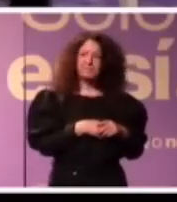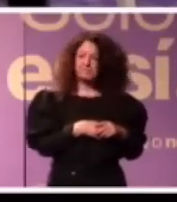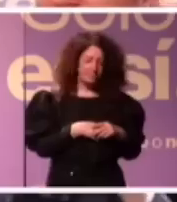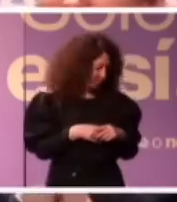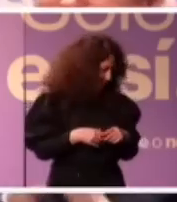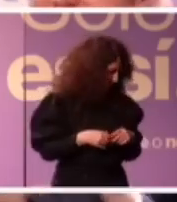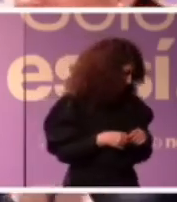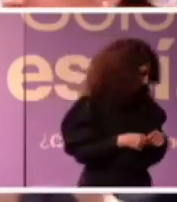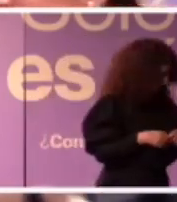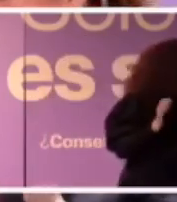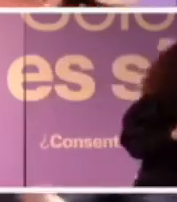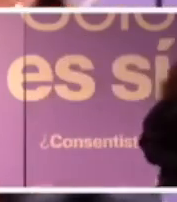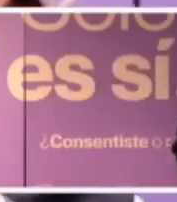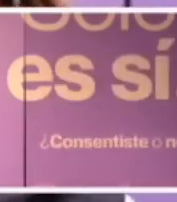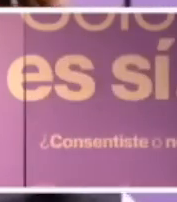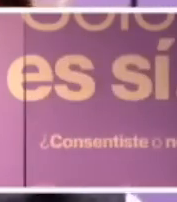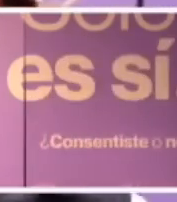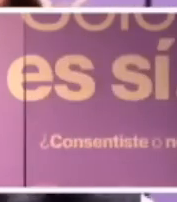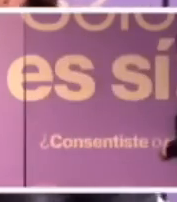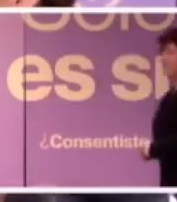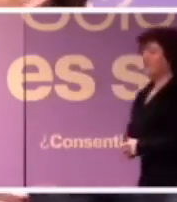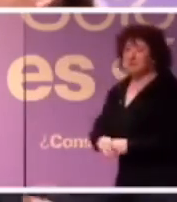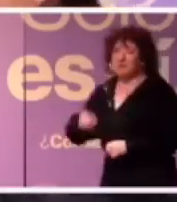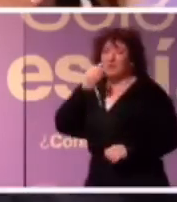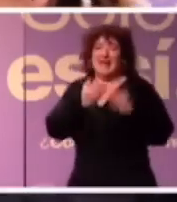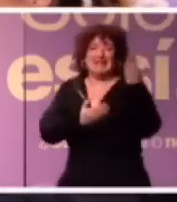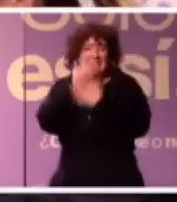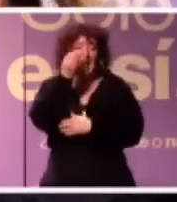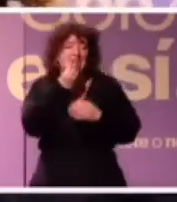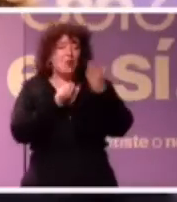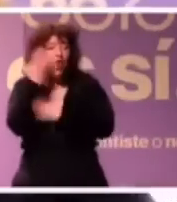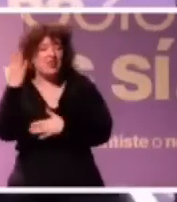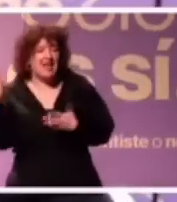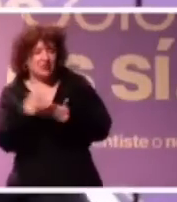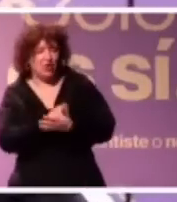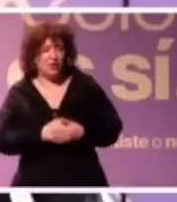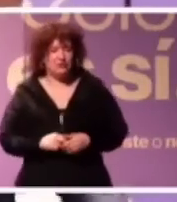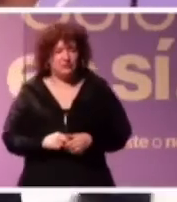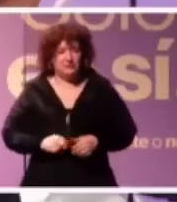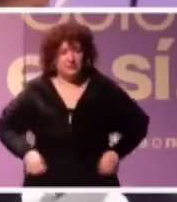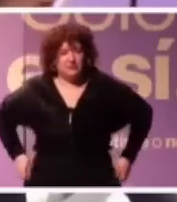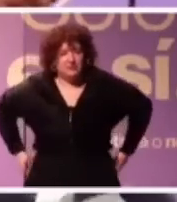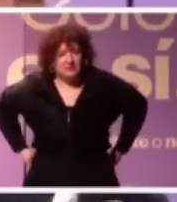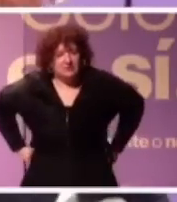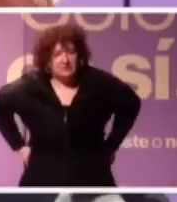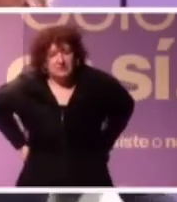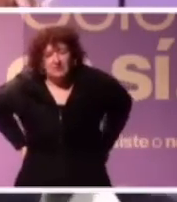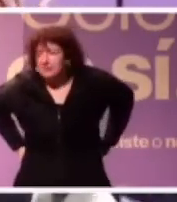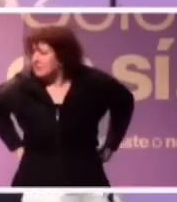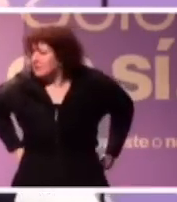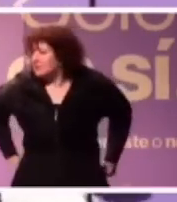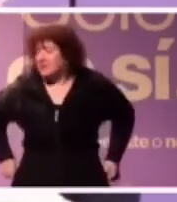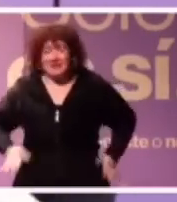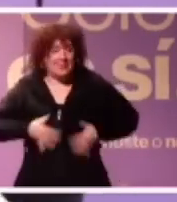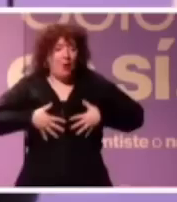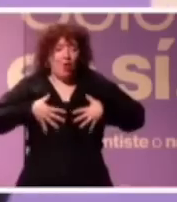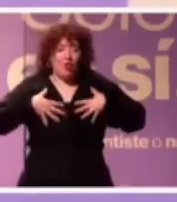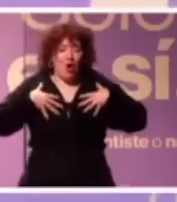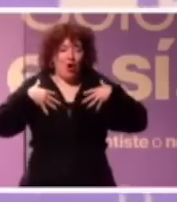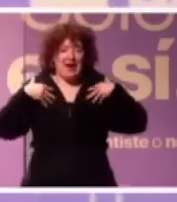Hola buenas tardes Buenos días No sé en qué día vivo Buenos días a todas y a todos es muy emocionante